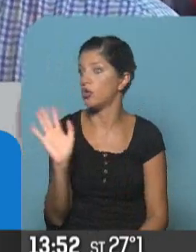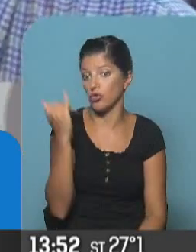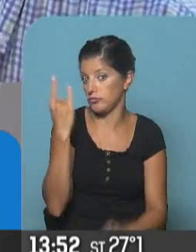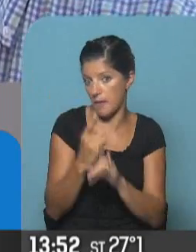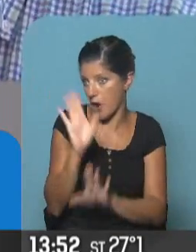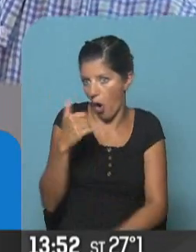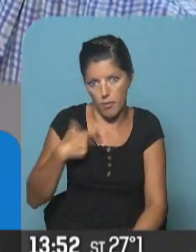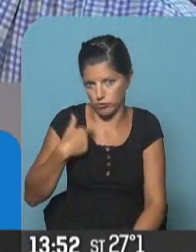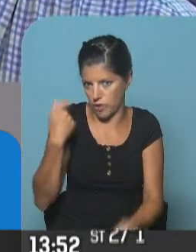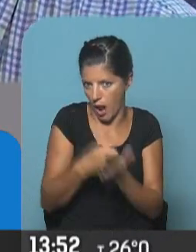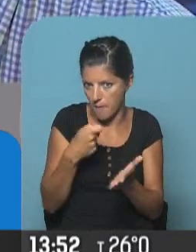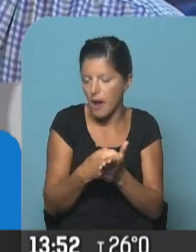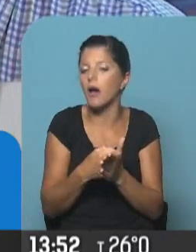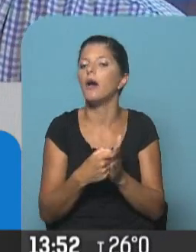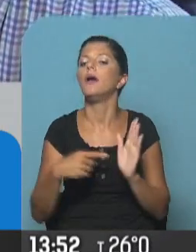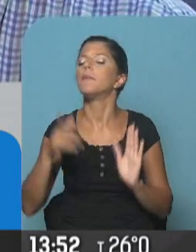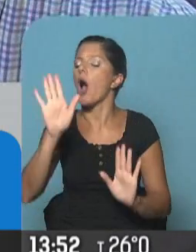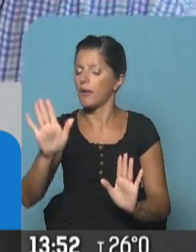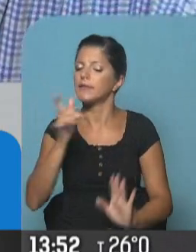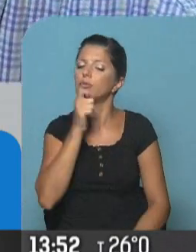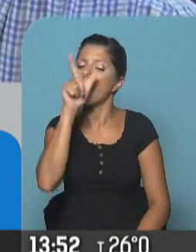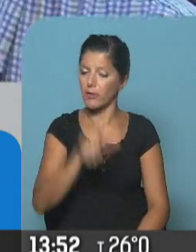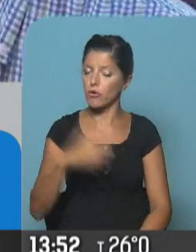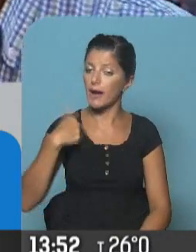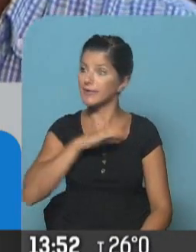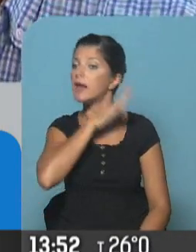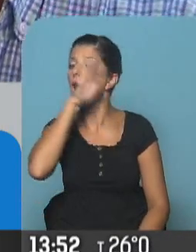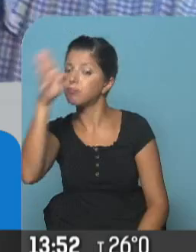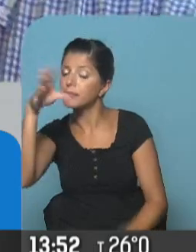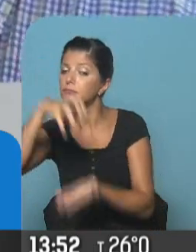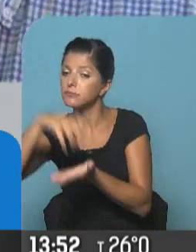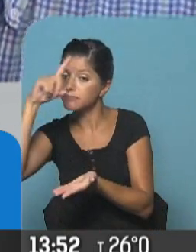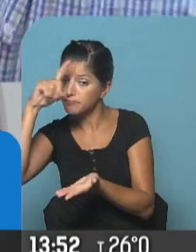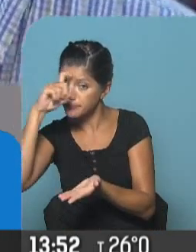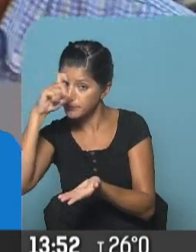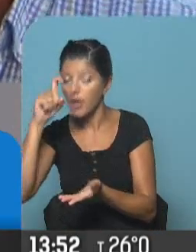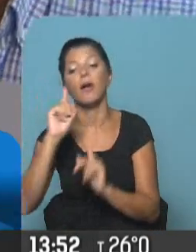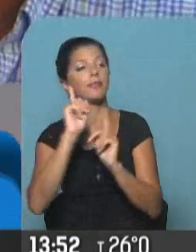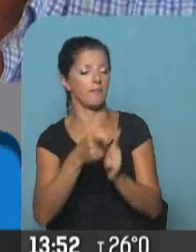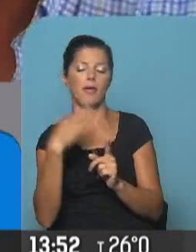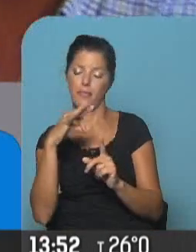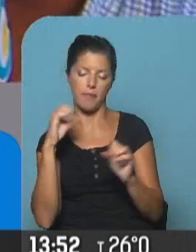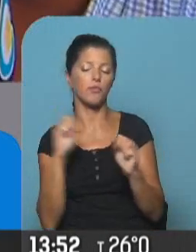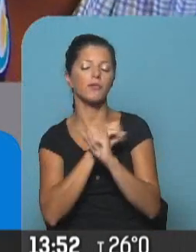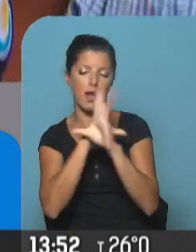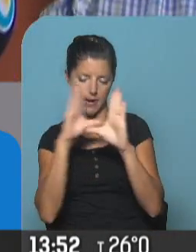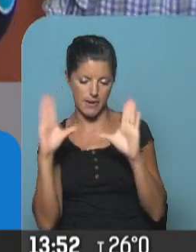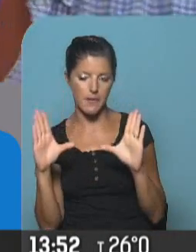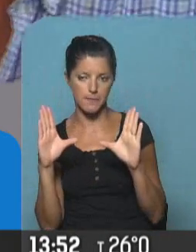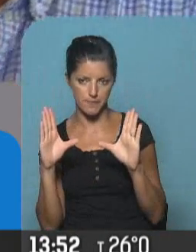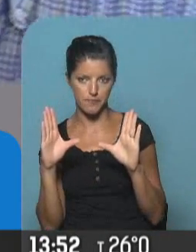obra social. ¿Y qué pasa con los argentinos que se atienden en Bolivia? Los argentinos que se atienden en Bolivia, y también hay que hacer una gran aclaración, más allá